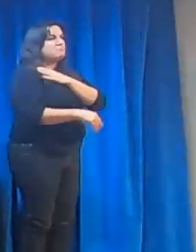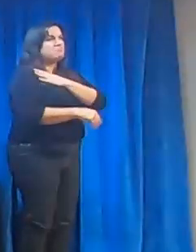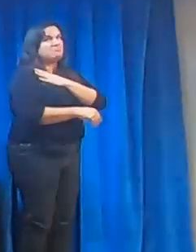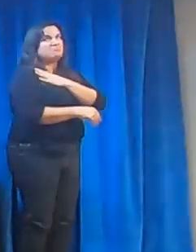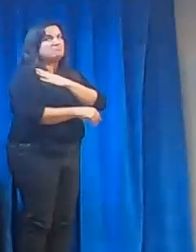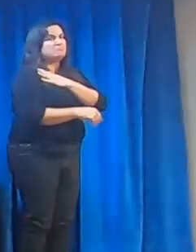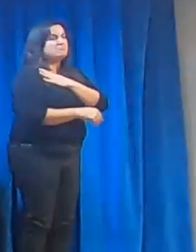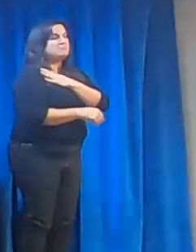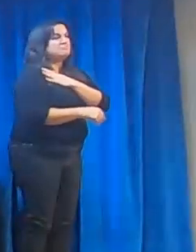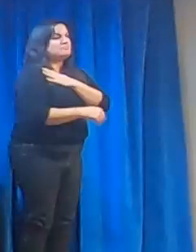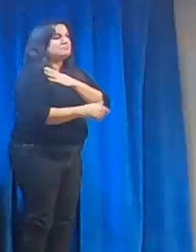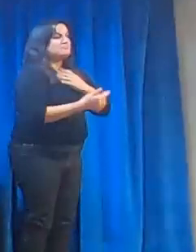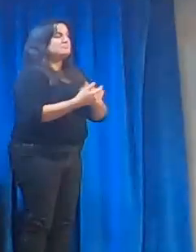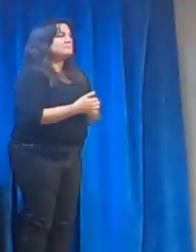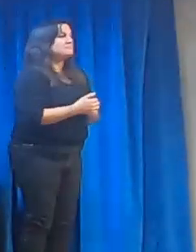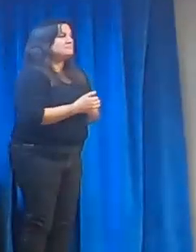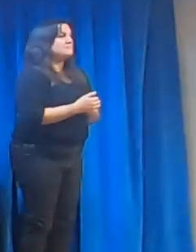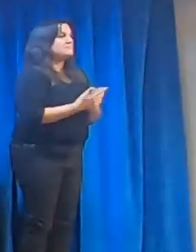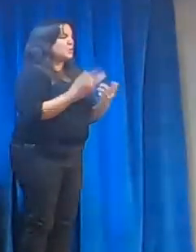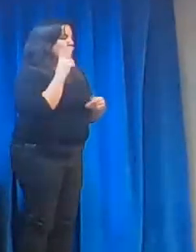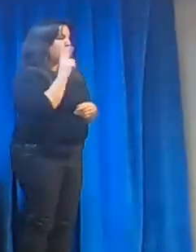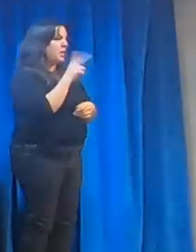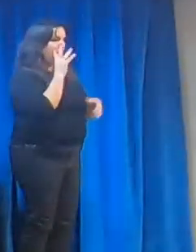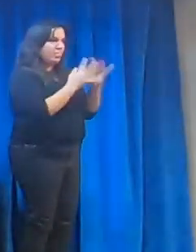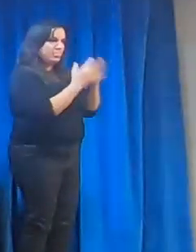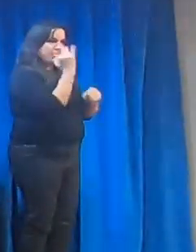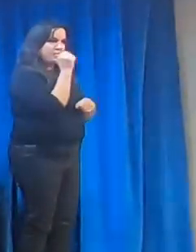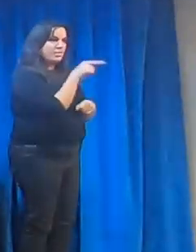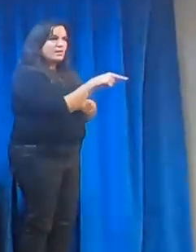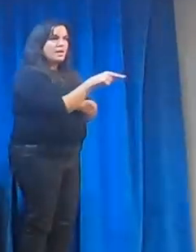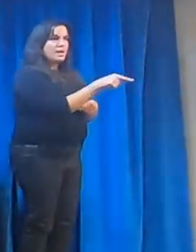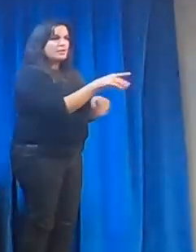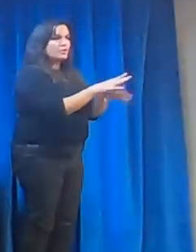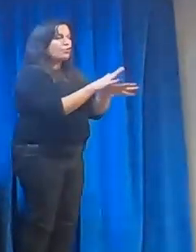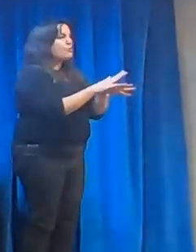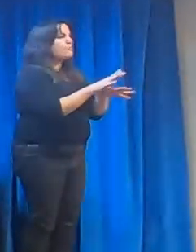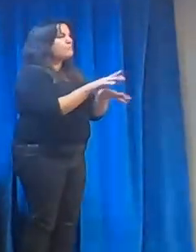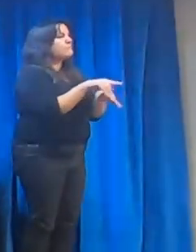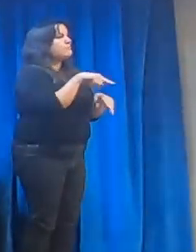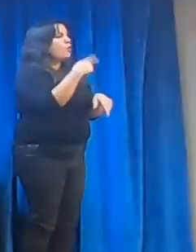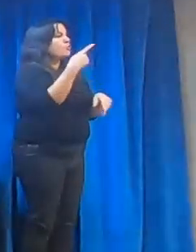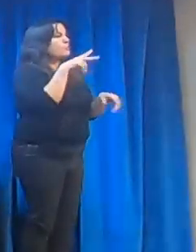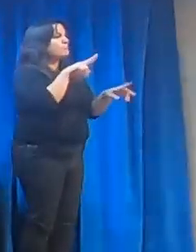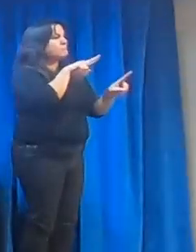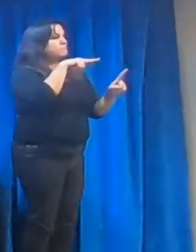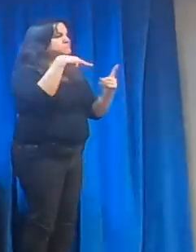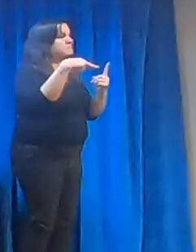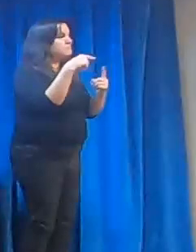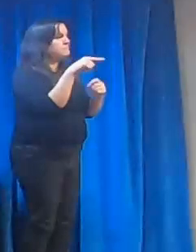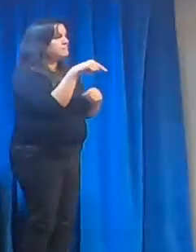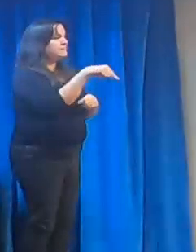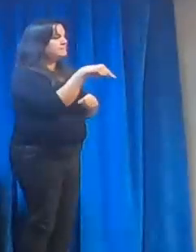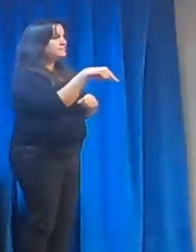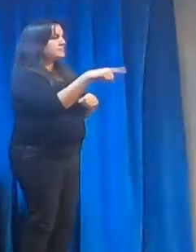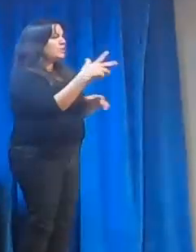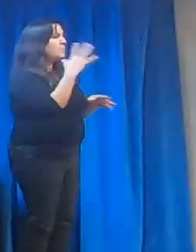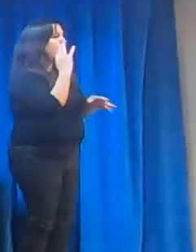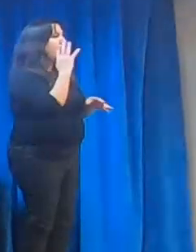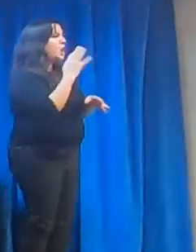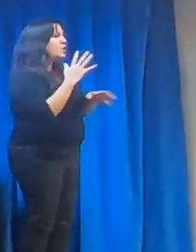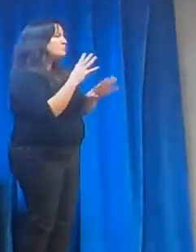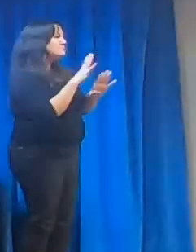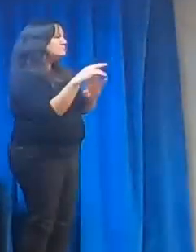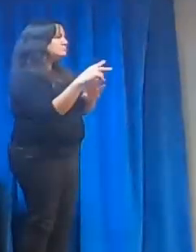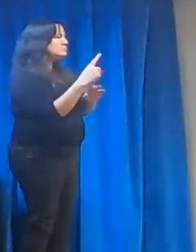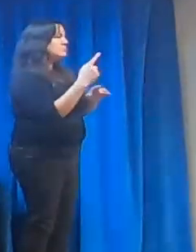esto, que es un observable, está desde otro punto de vista, desde el punto de vista del psiquismo. Que no haya